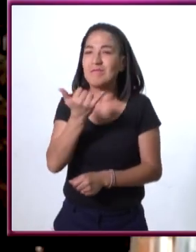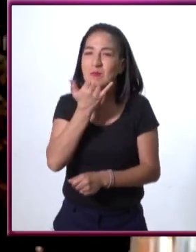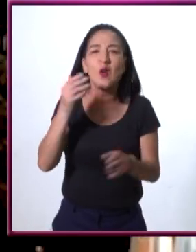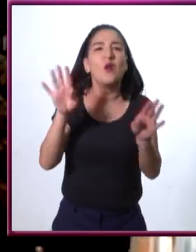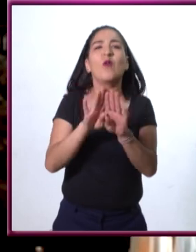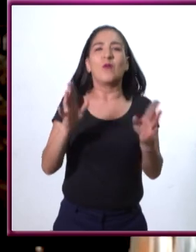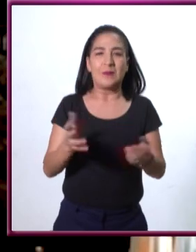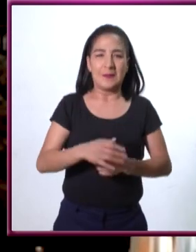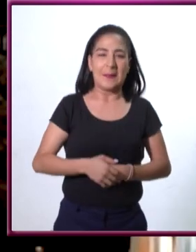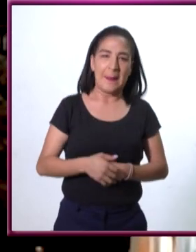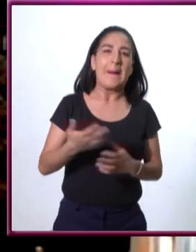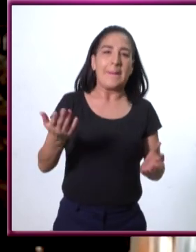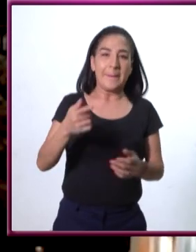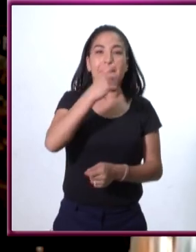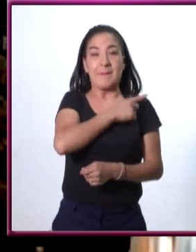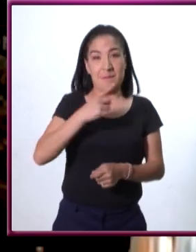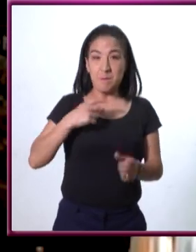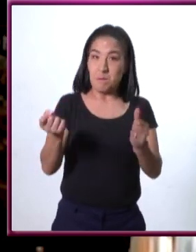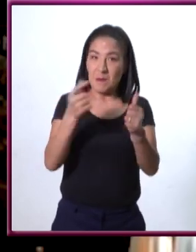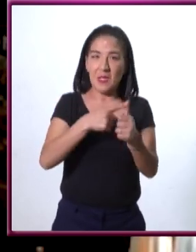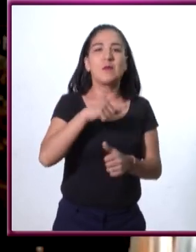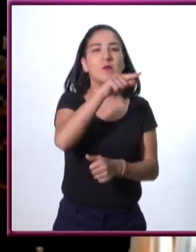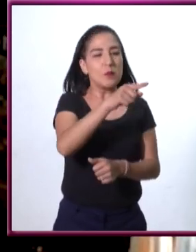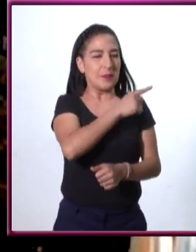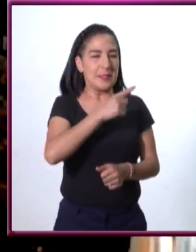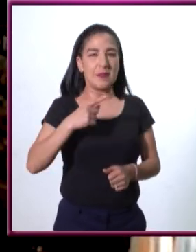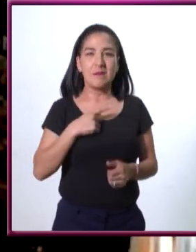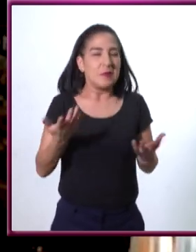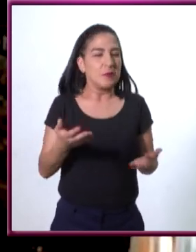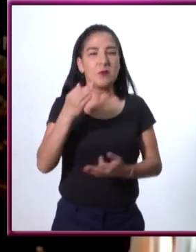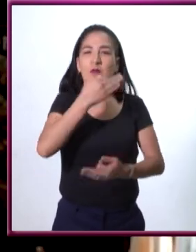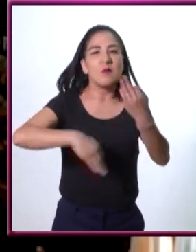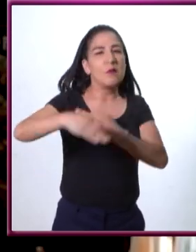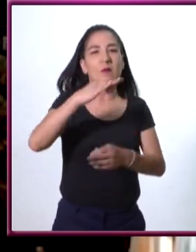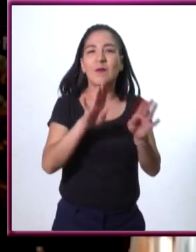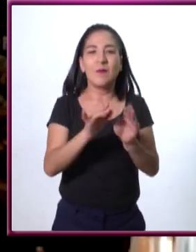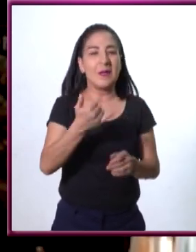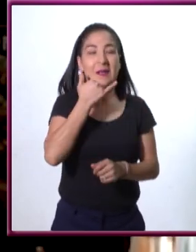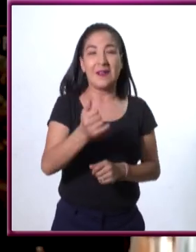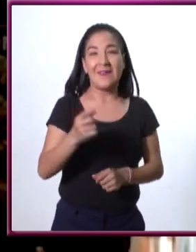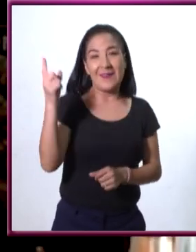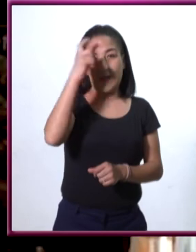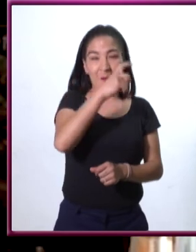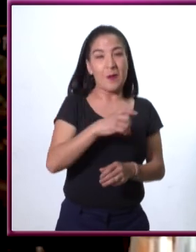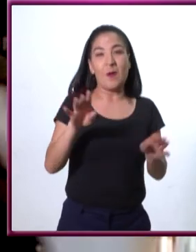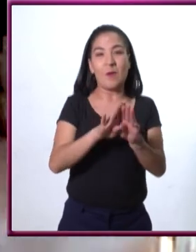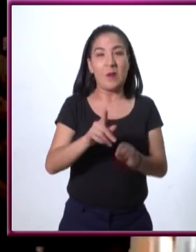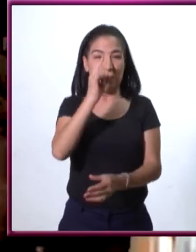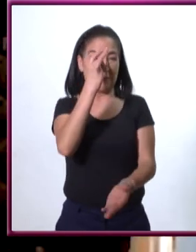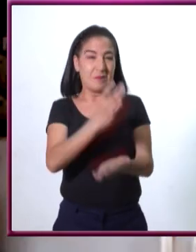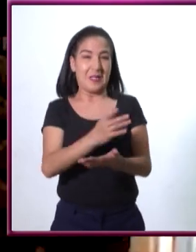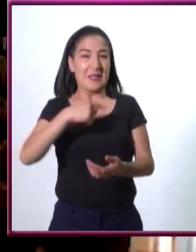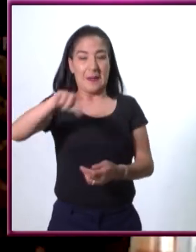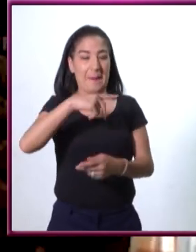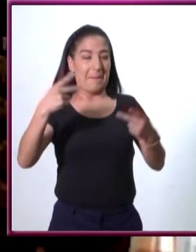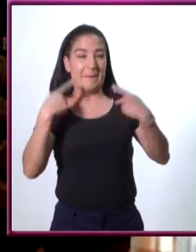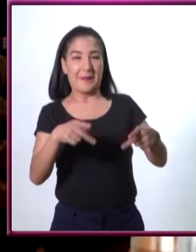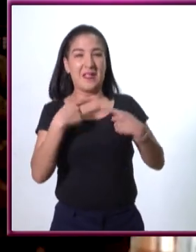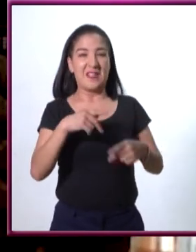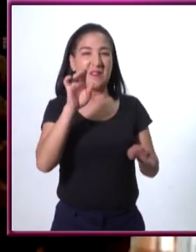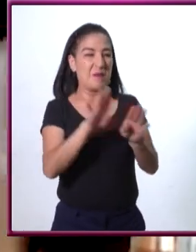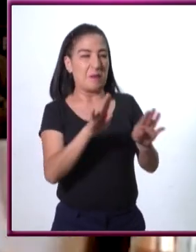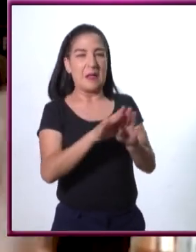Que fuera un poco menos machista ante ciertas cosas. De la forma en la que el respeto,